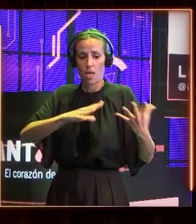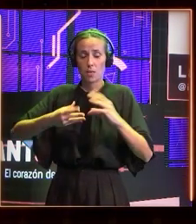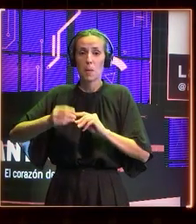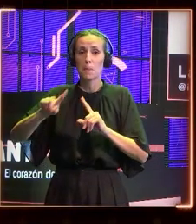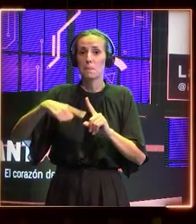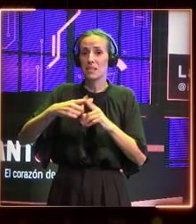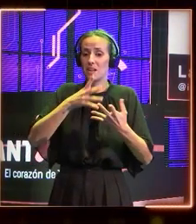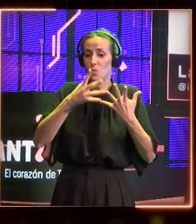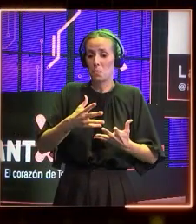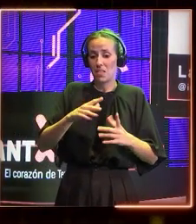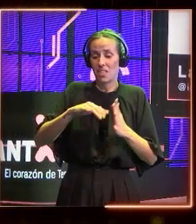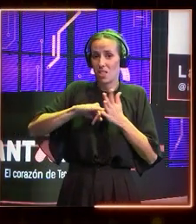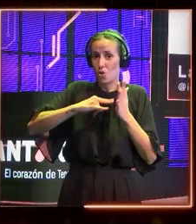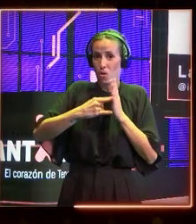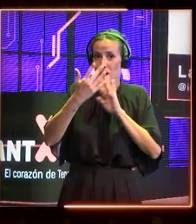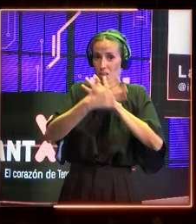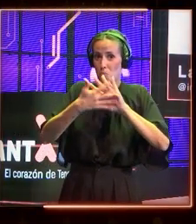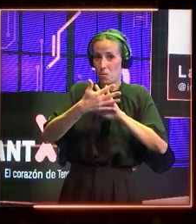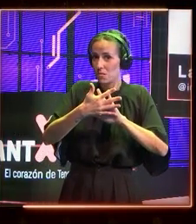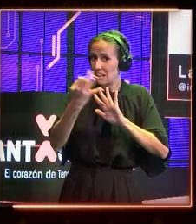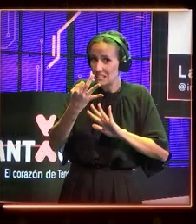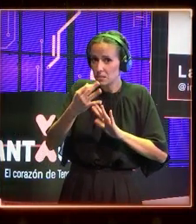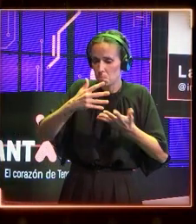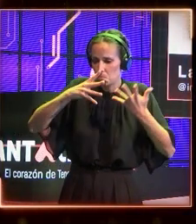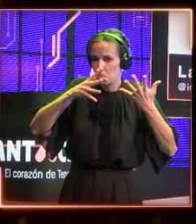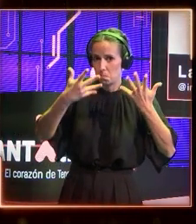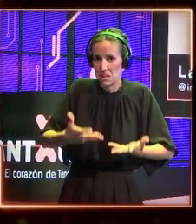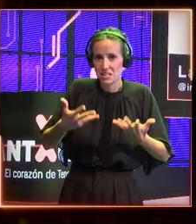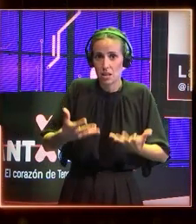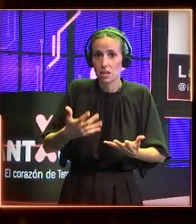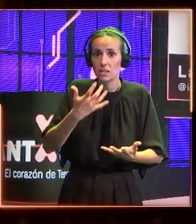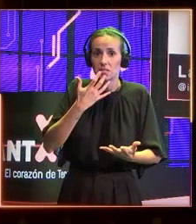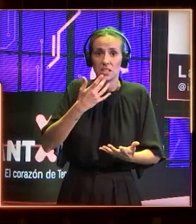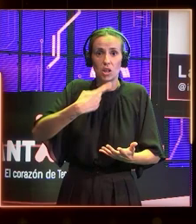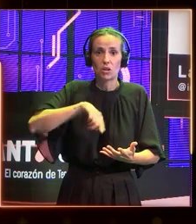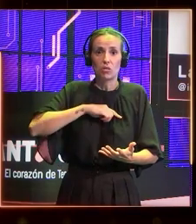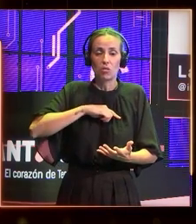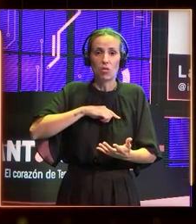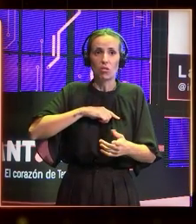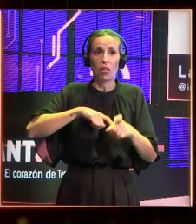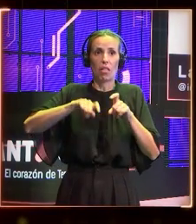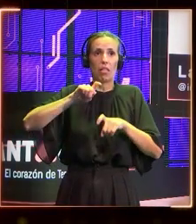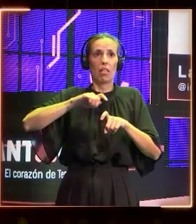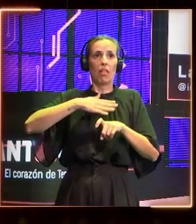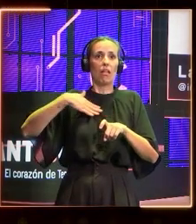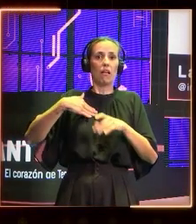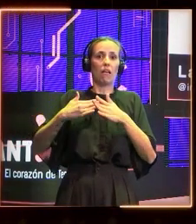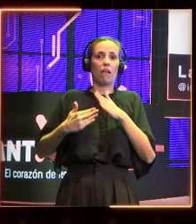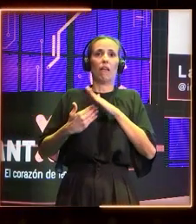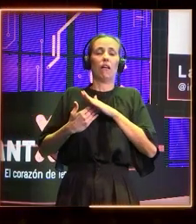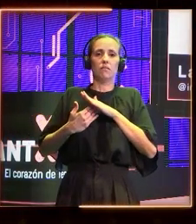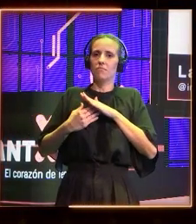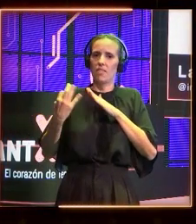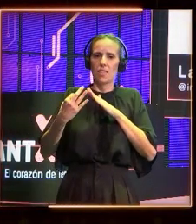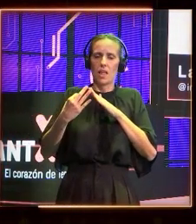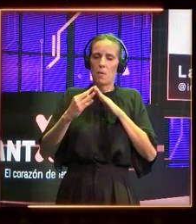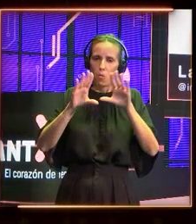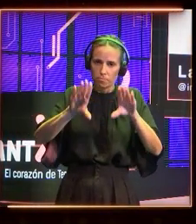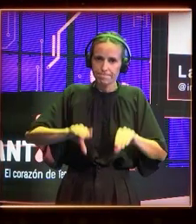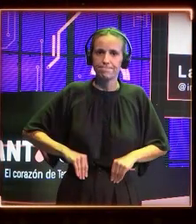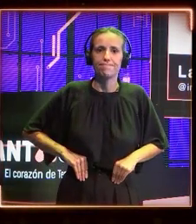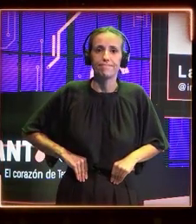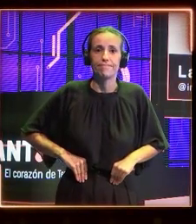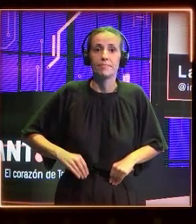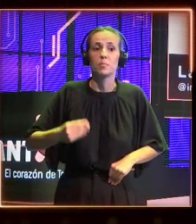eh hablando son el presente y si no queremos eh quedarnos atrás pues debemos de de abrazarlas y también pues bueno como un poco el mensaje de mi